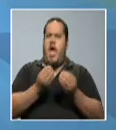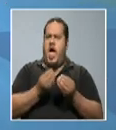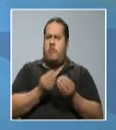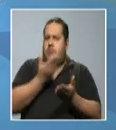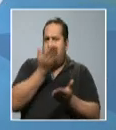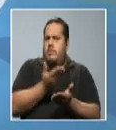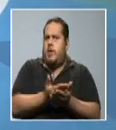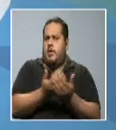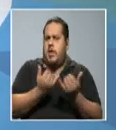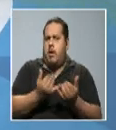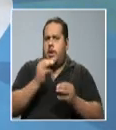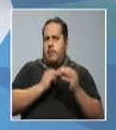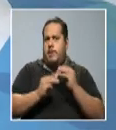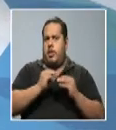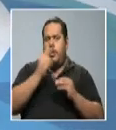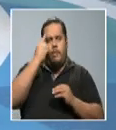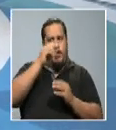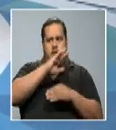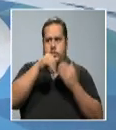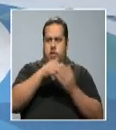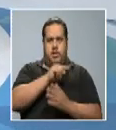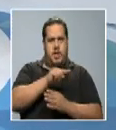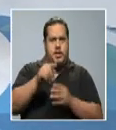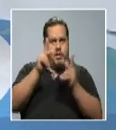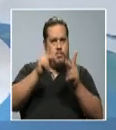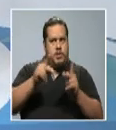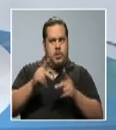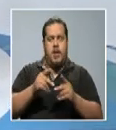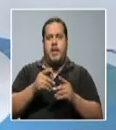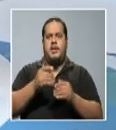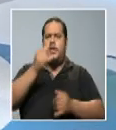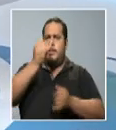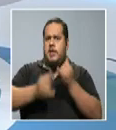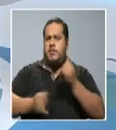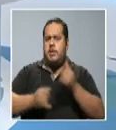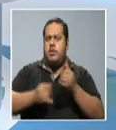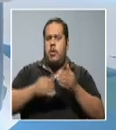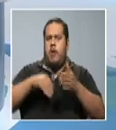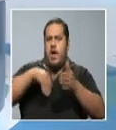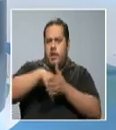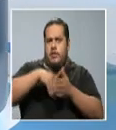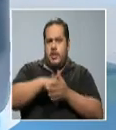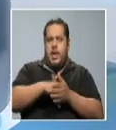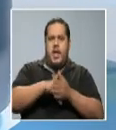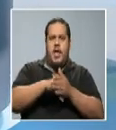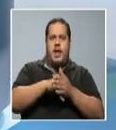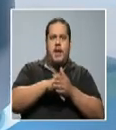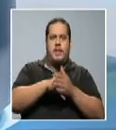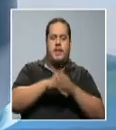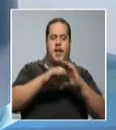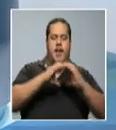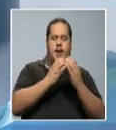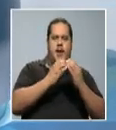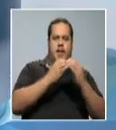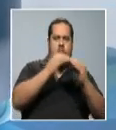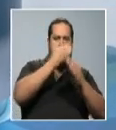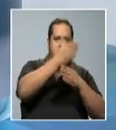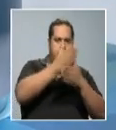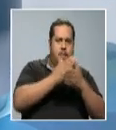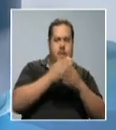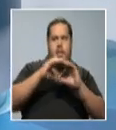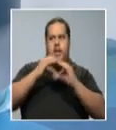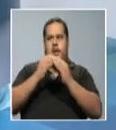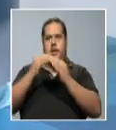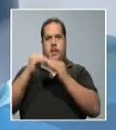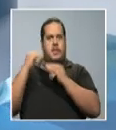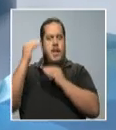en el mercado actualmente para estas personas, se ha acabado esta brecha entre lo que es la clase media, la clase alta, y también cuáles serían las